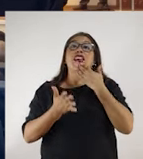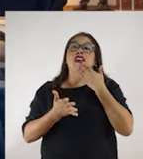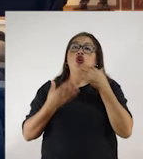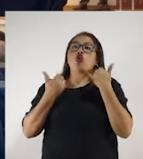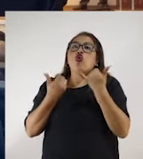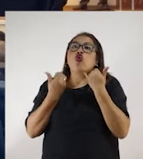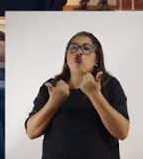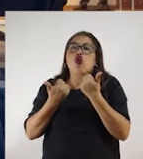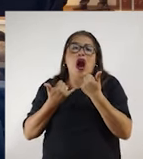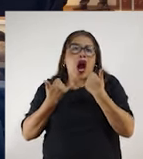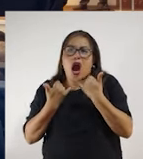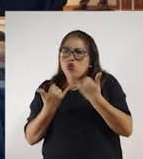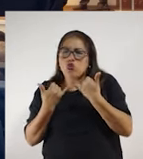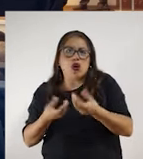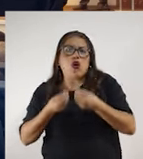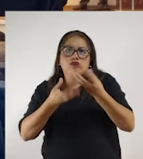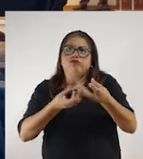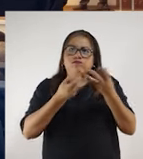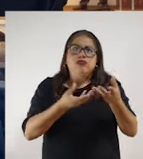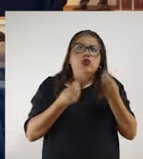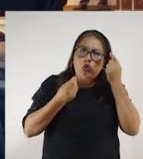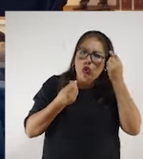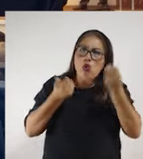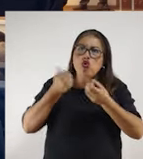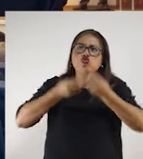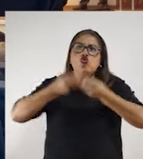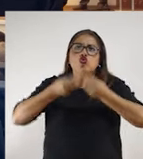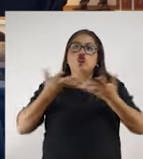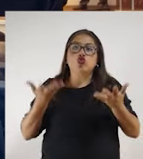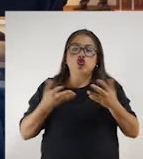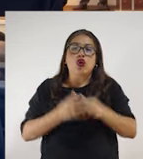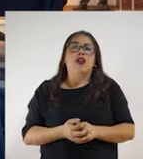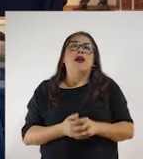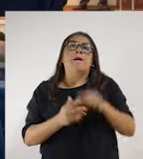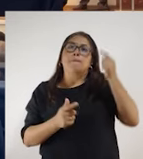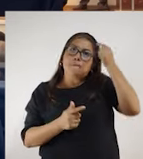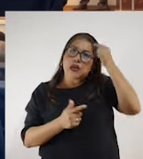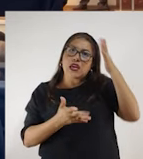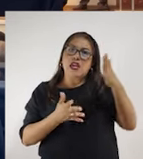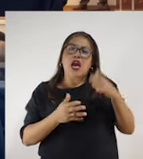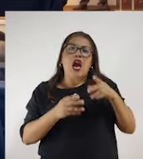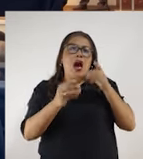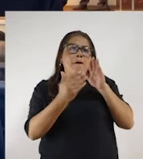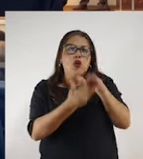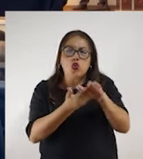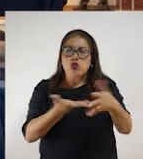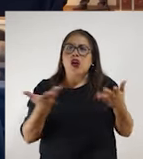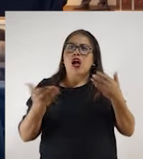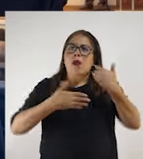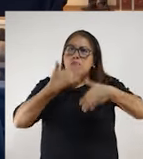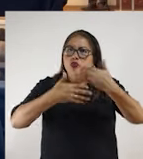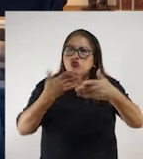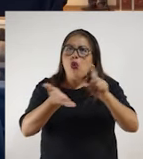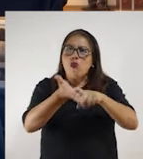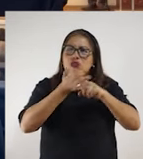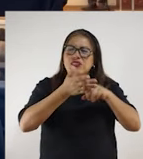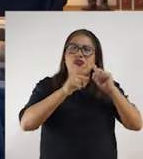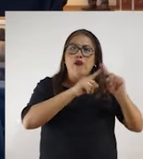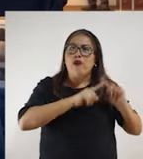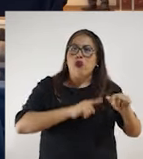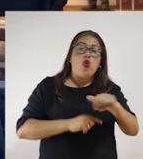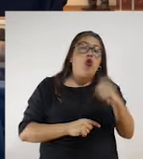de adoptar medidas deliberadas, concretas y orientadas a la realización progresiva de